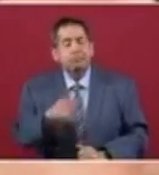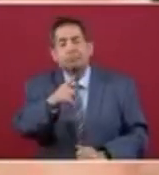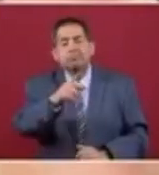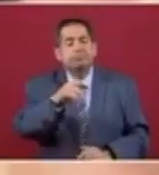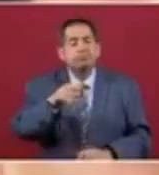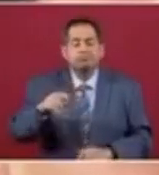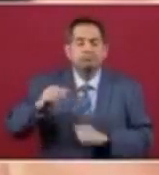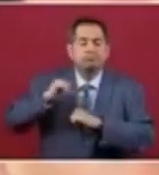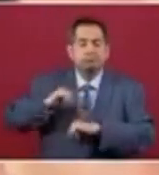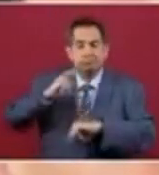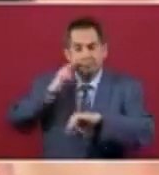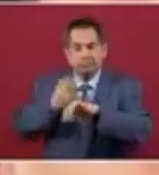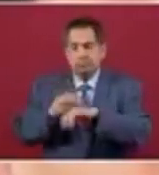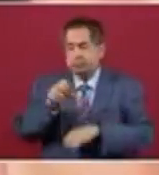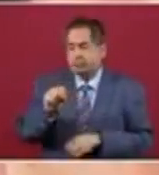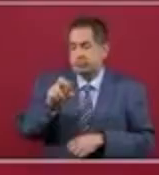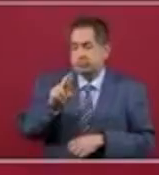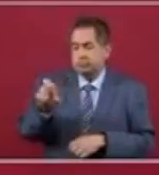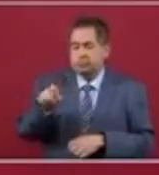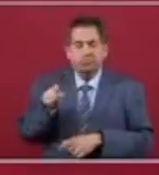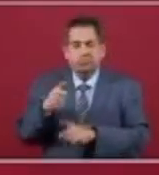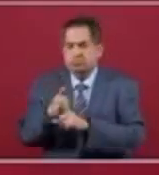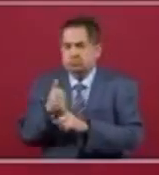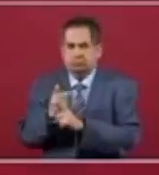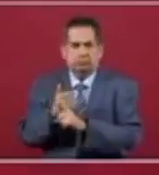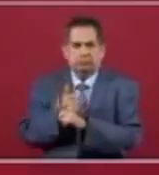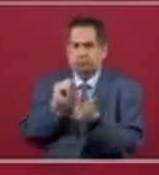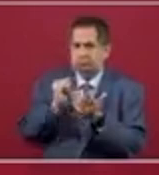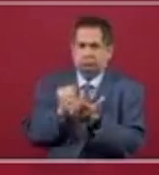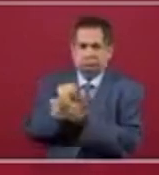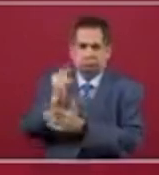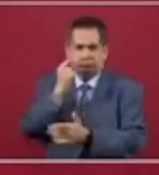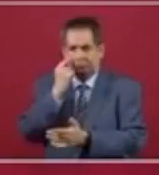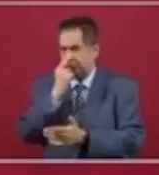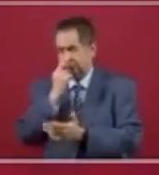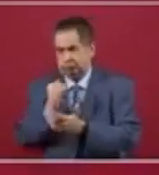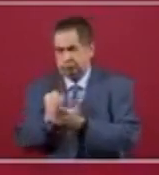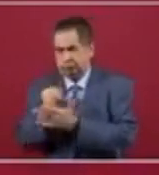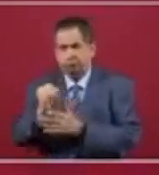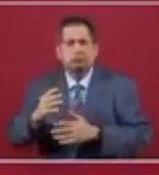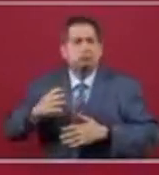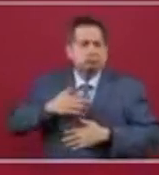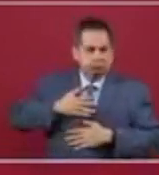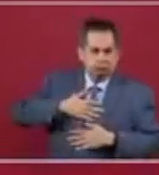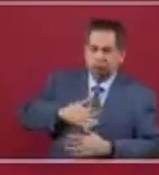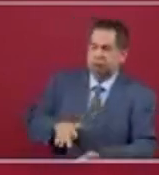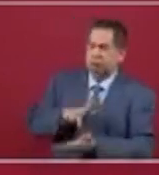Cancillería de México tiene autonomía y respaldo lo que